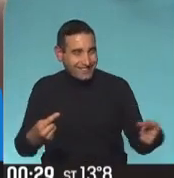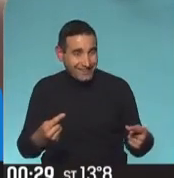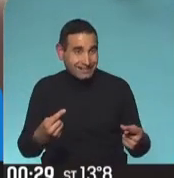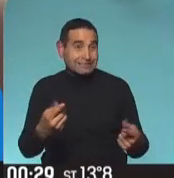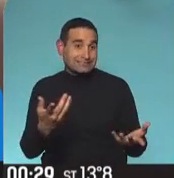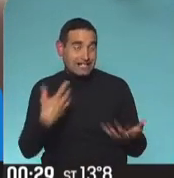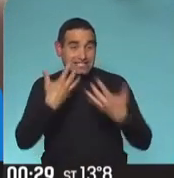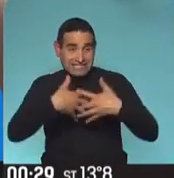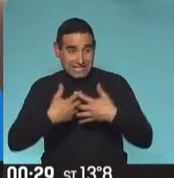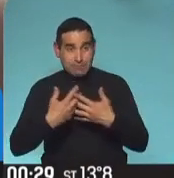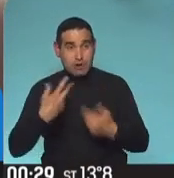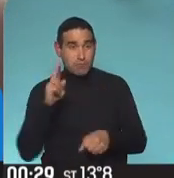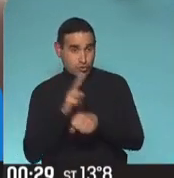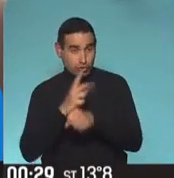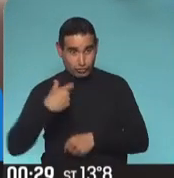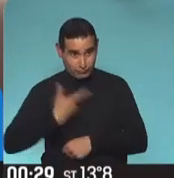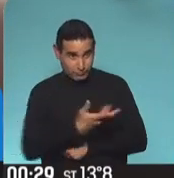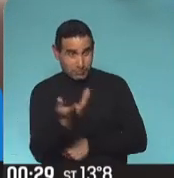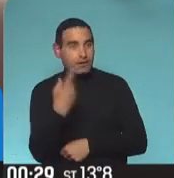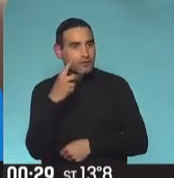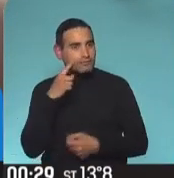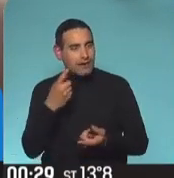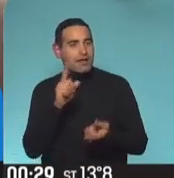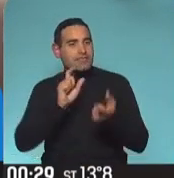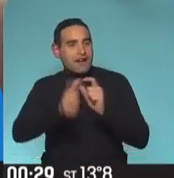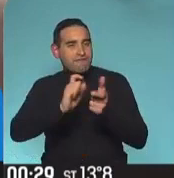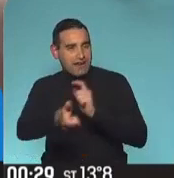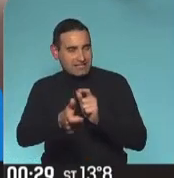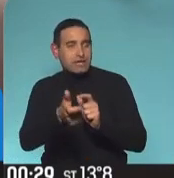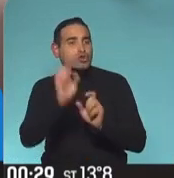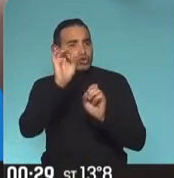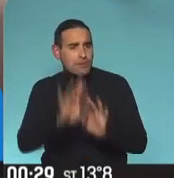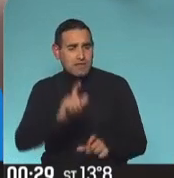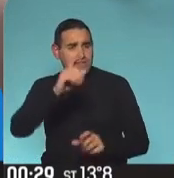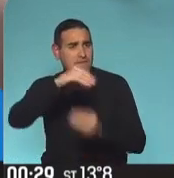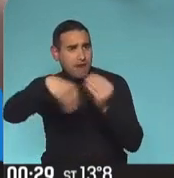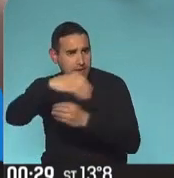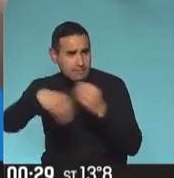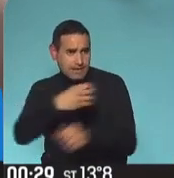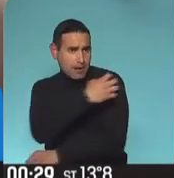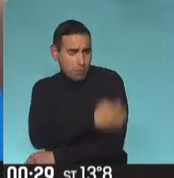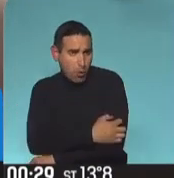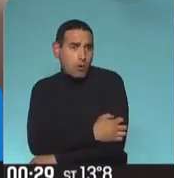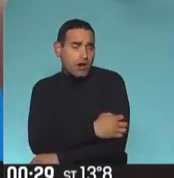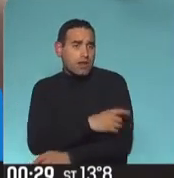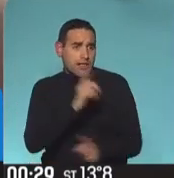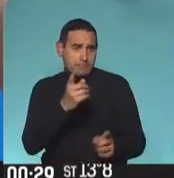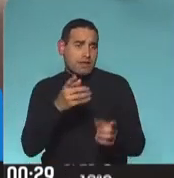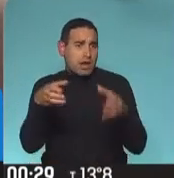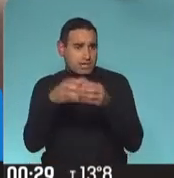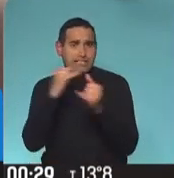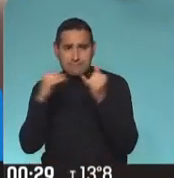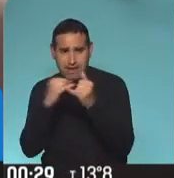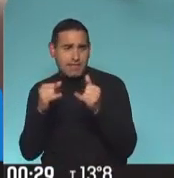el sistema de protección en Argentina que otorga transferencias no solo a las familias vulnerables ujú. o en la informalidad, sino también a la clase media y a la